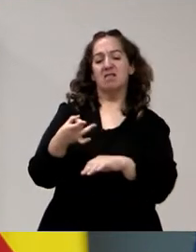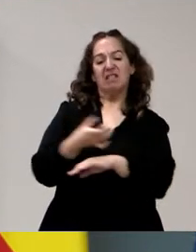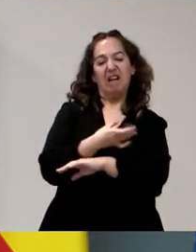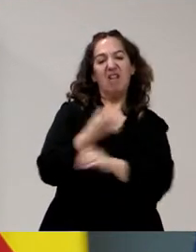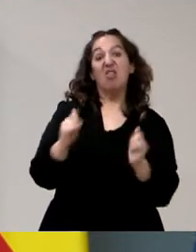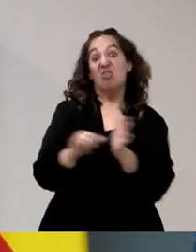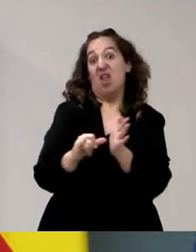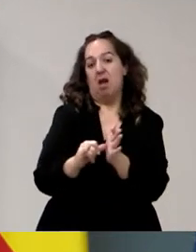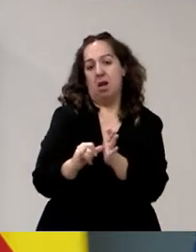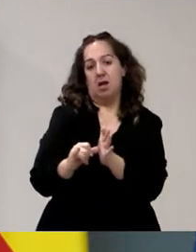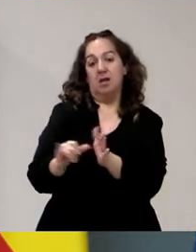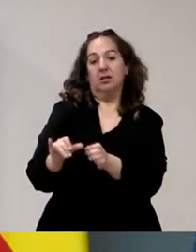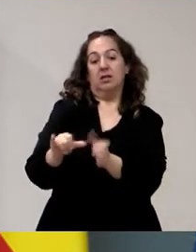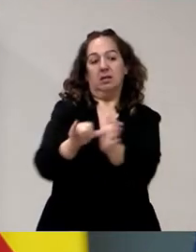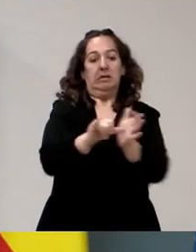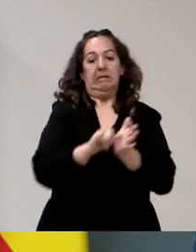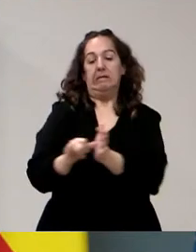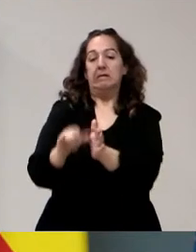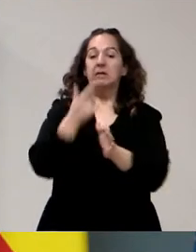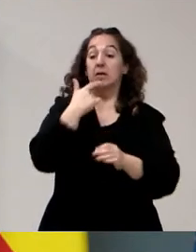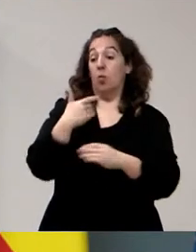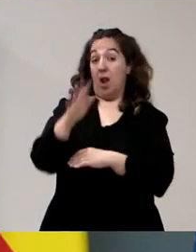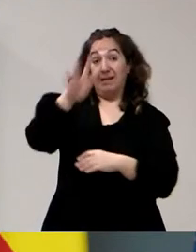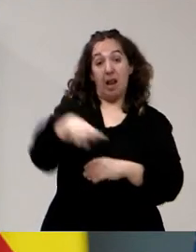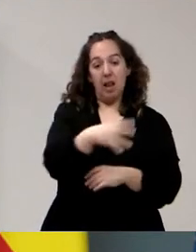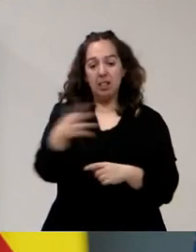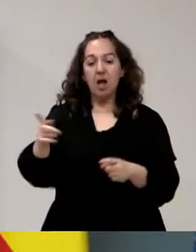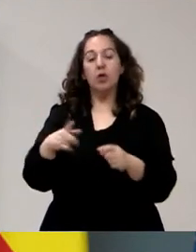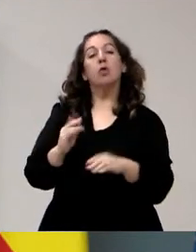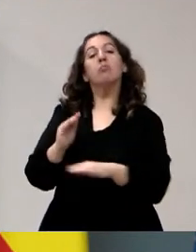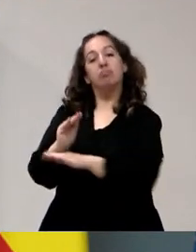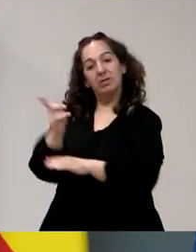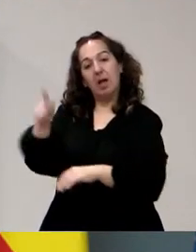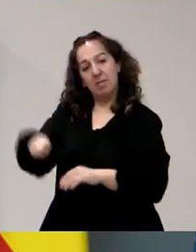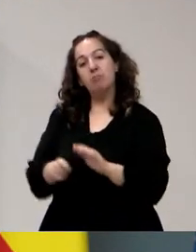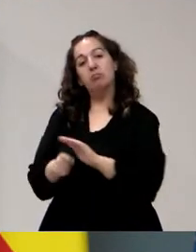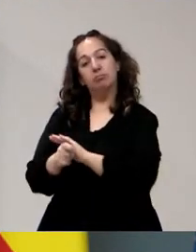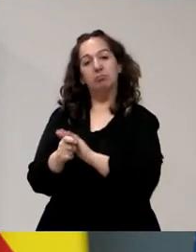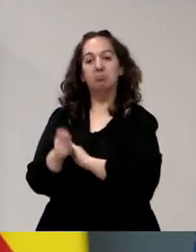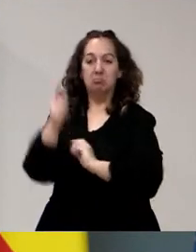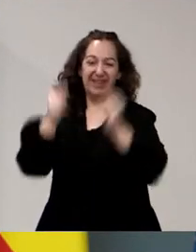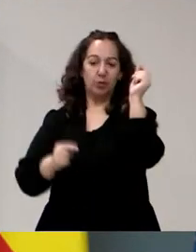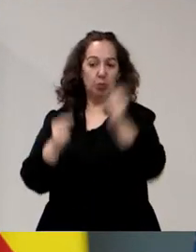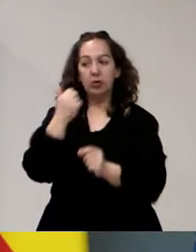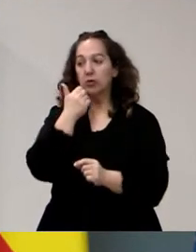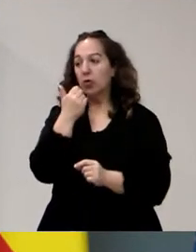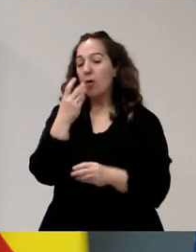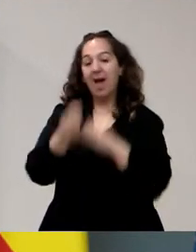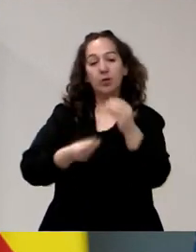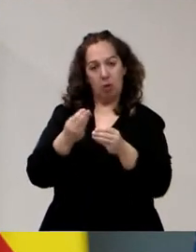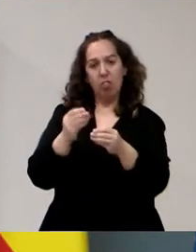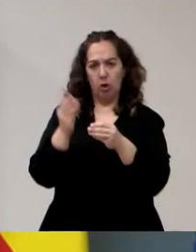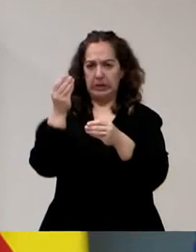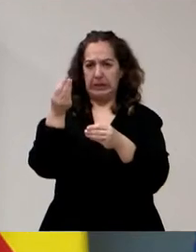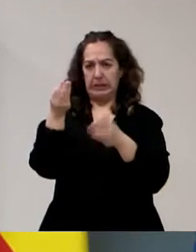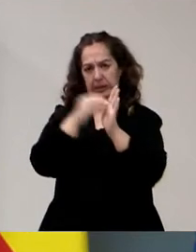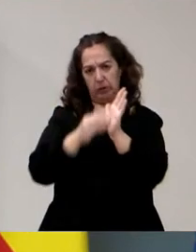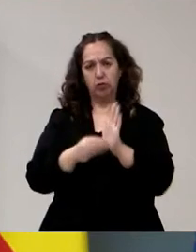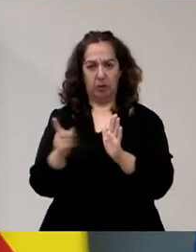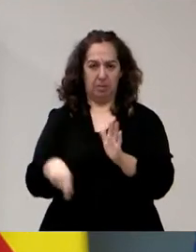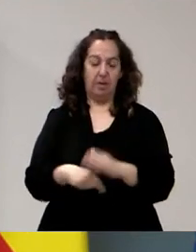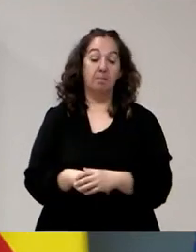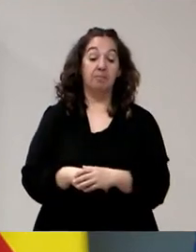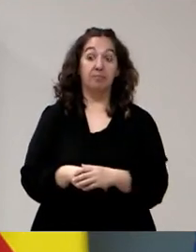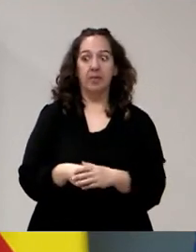concrete que calendarica en los próximos años que presupueste las actuaciones que en él están recogidas